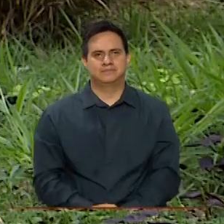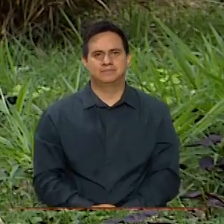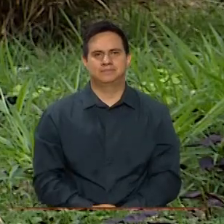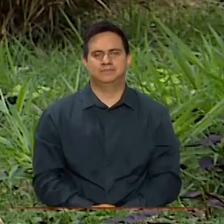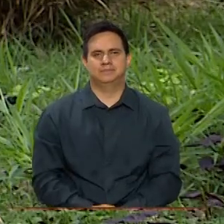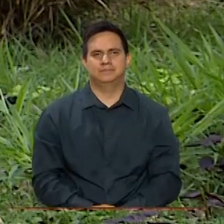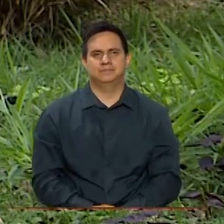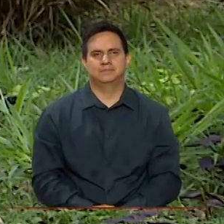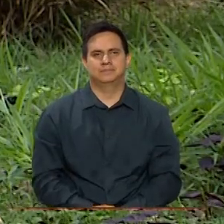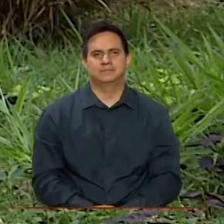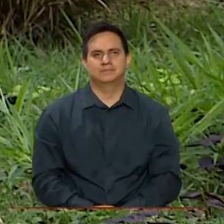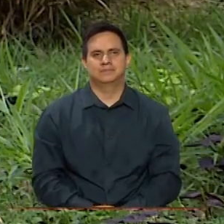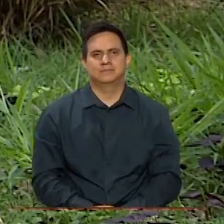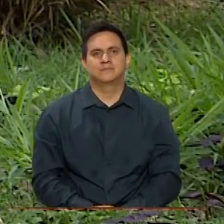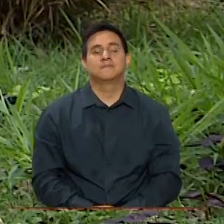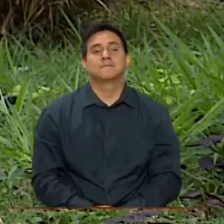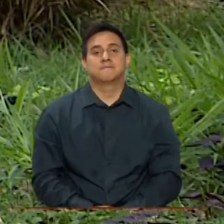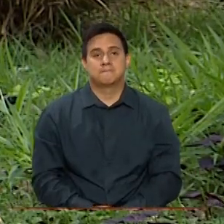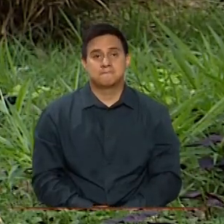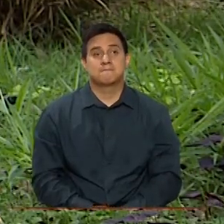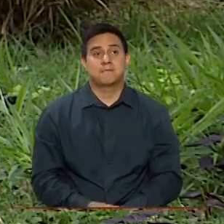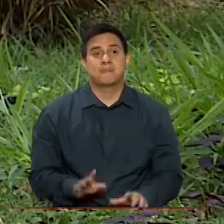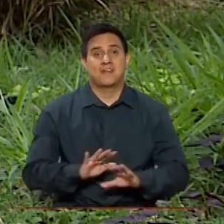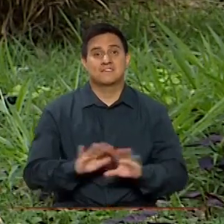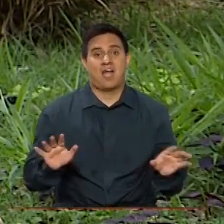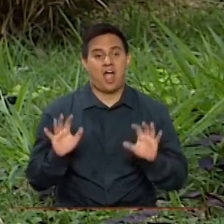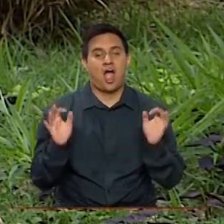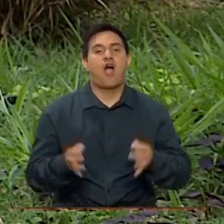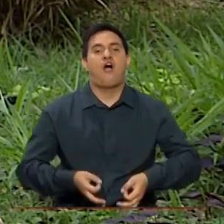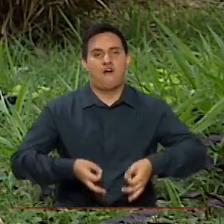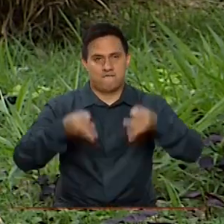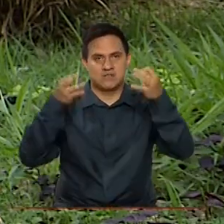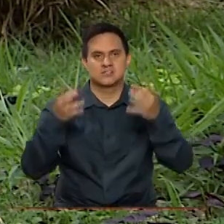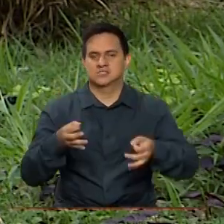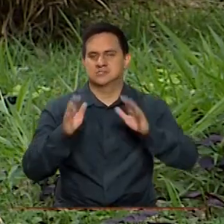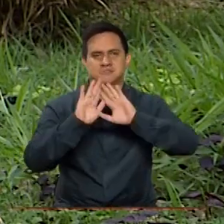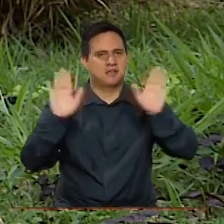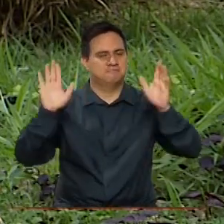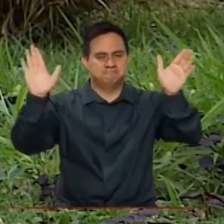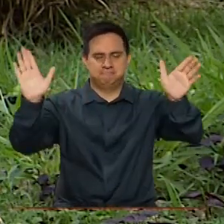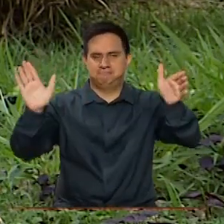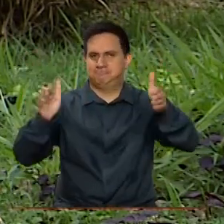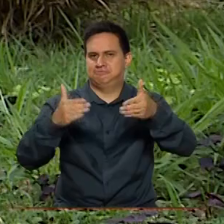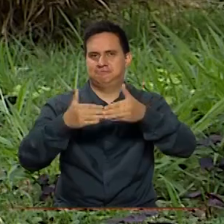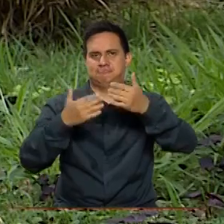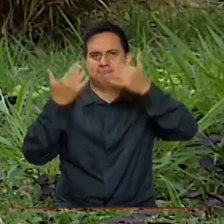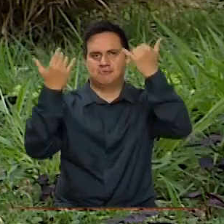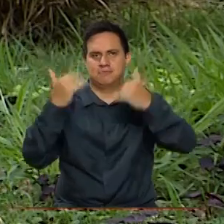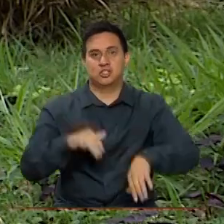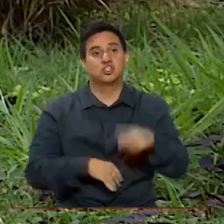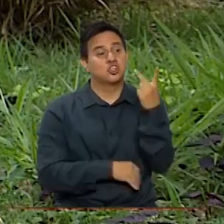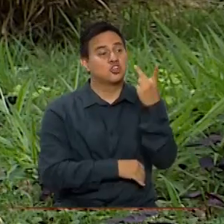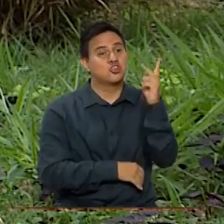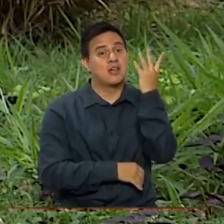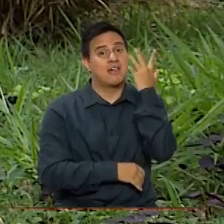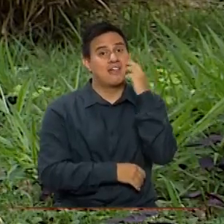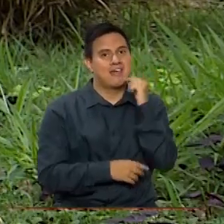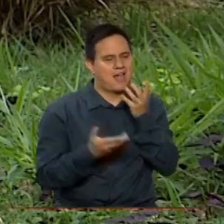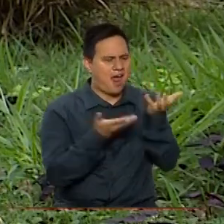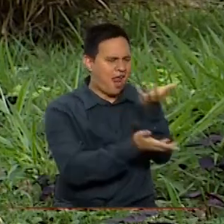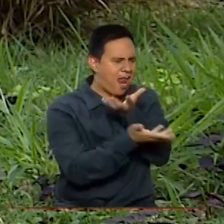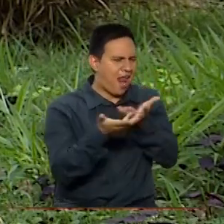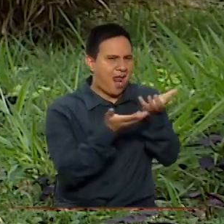Es así como de manera oficial se clausura esta conferencia de las partes en la Sultana del Valle. Fueron 12 días de negociaciones en la Zona